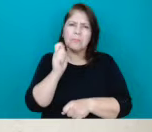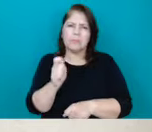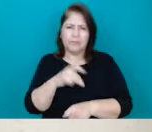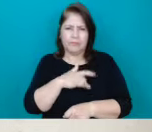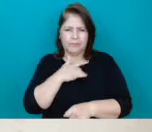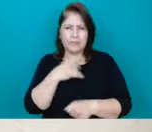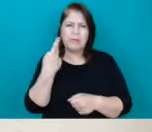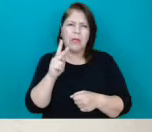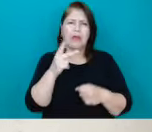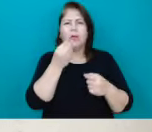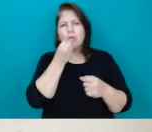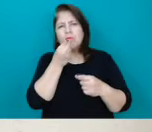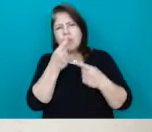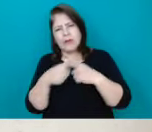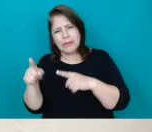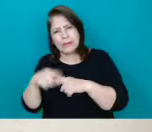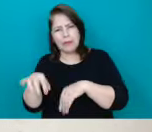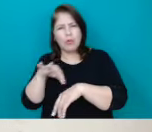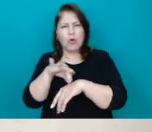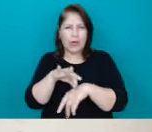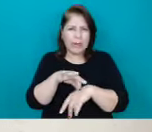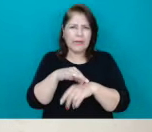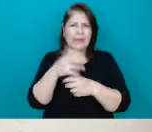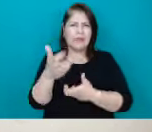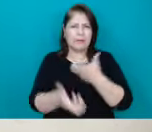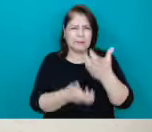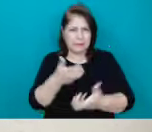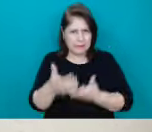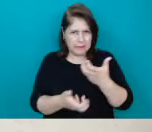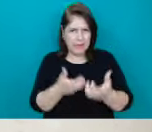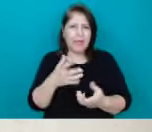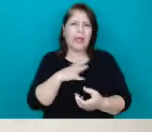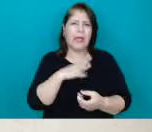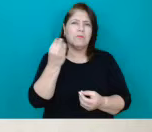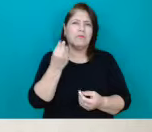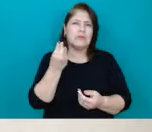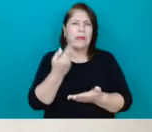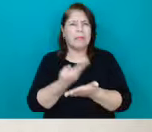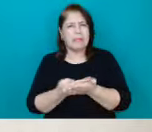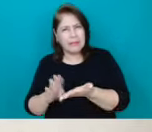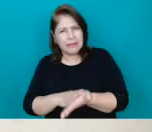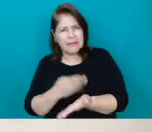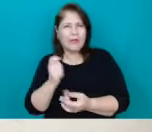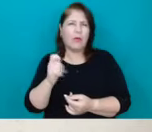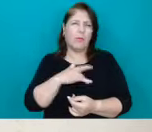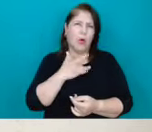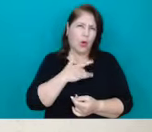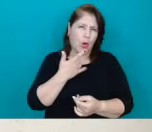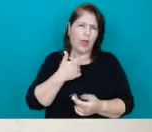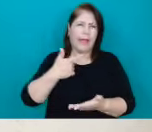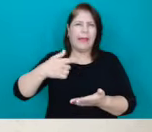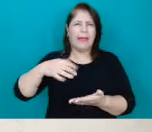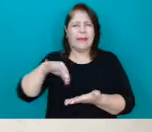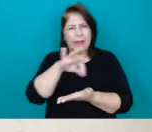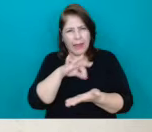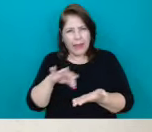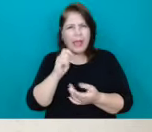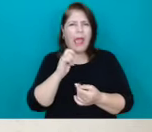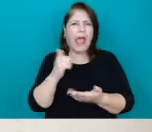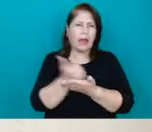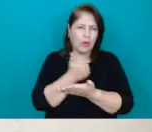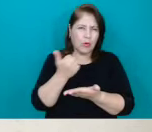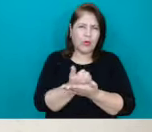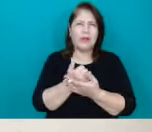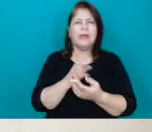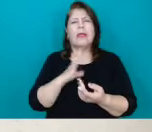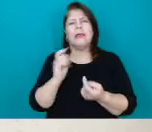insípida. En general, los platos consisten en carne hervida con grandes cantidades de grasa y harina, un poco de arroz